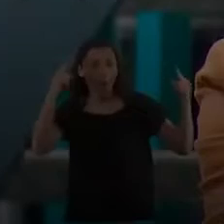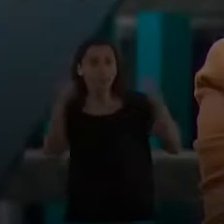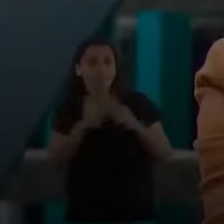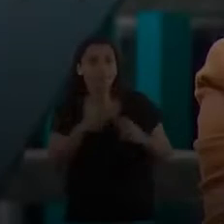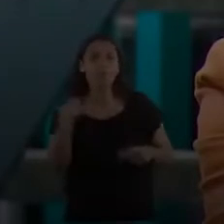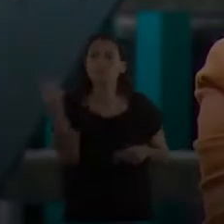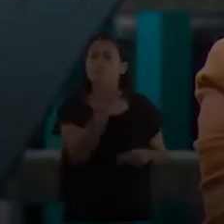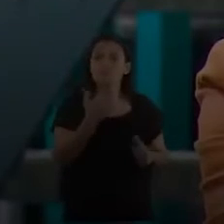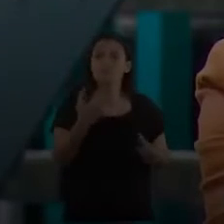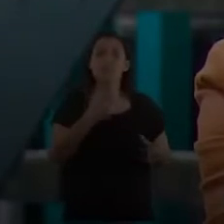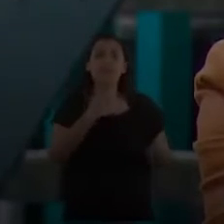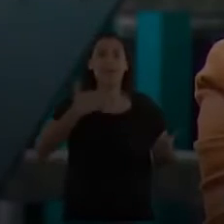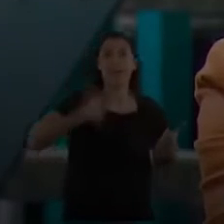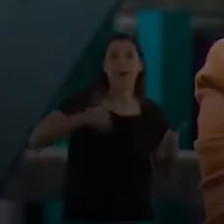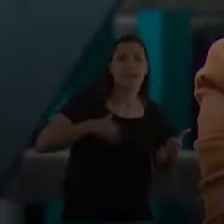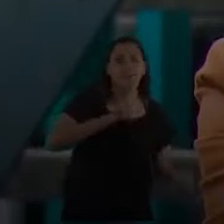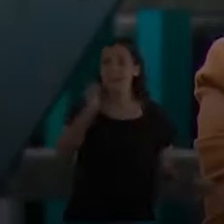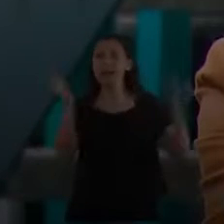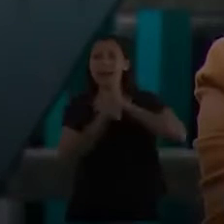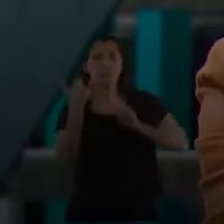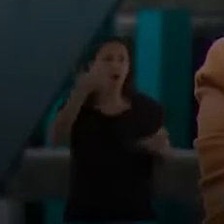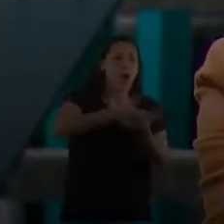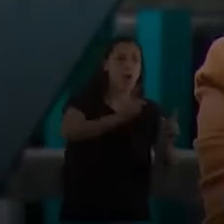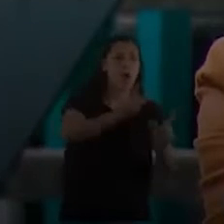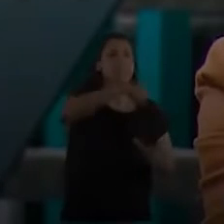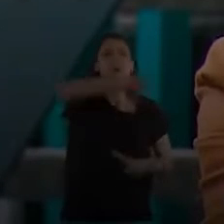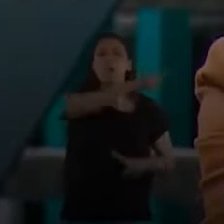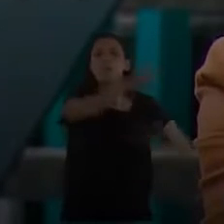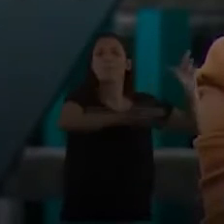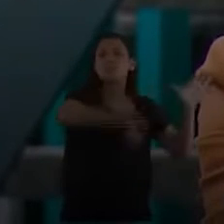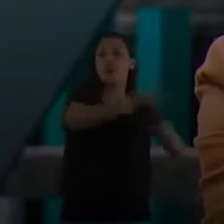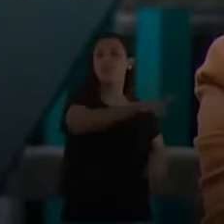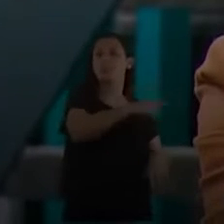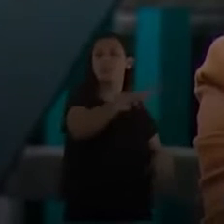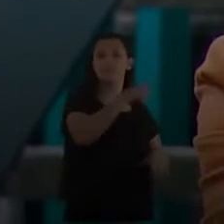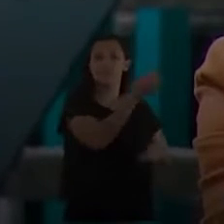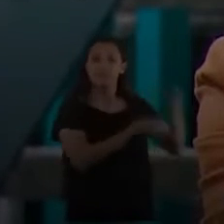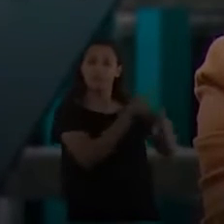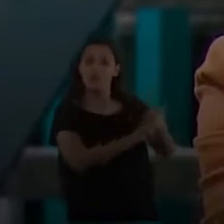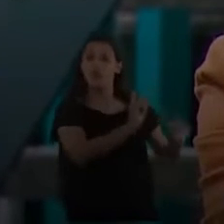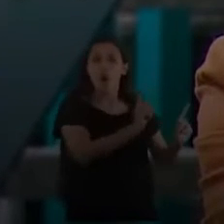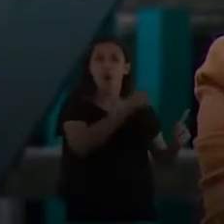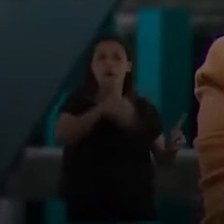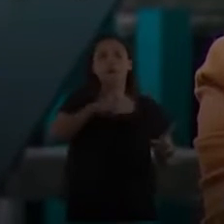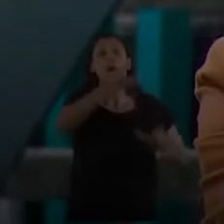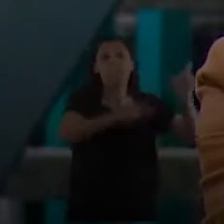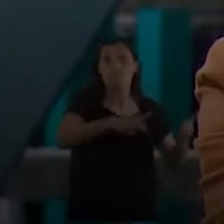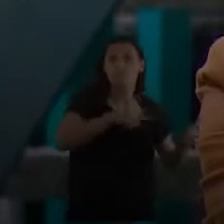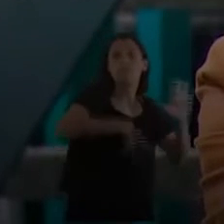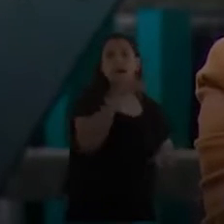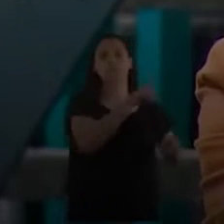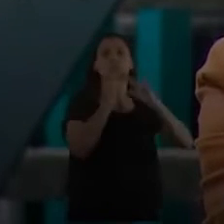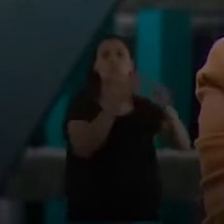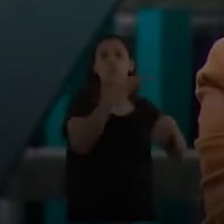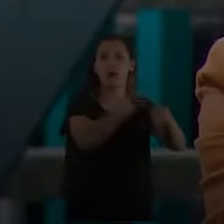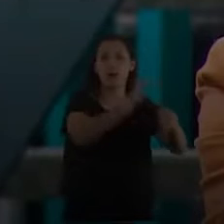sustituya inversiones, que el que más gane no sea el que más especule, sino el que más produzca. Y La